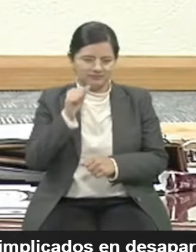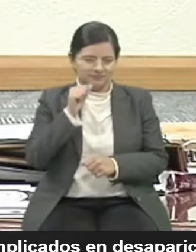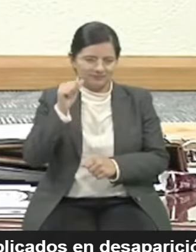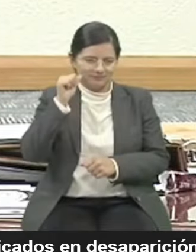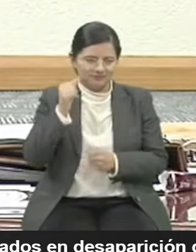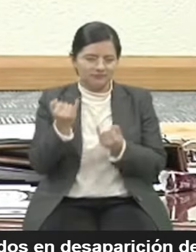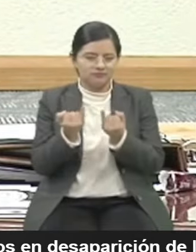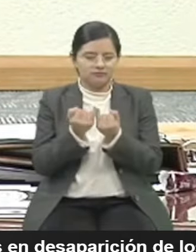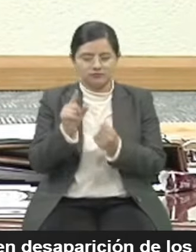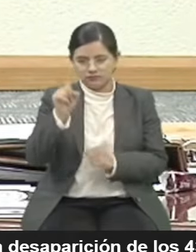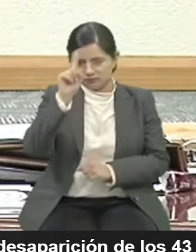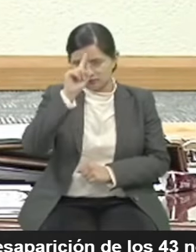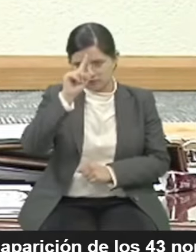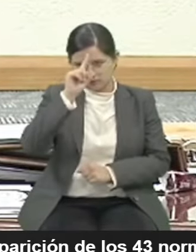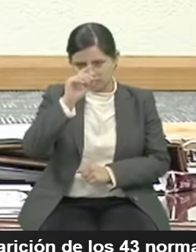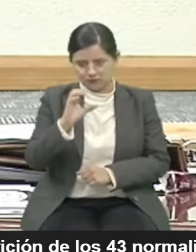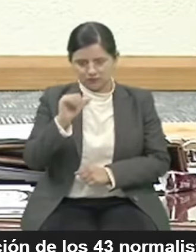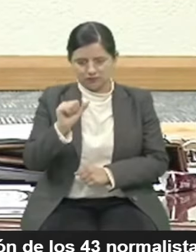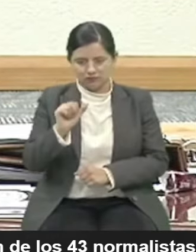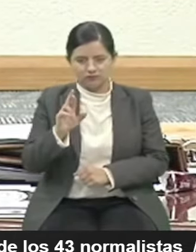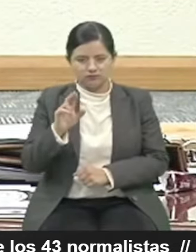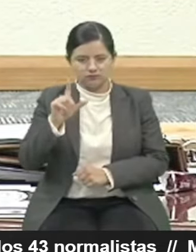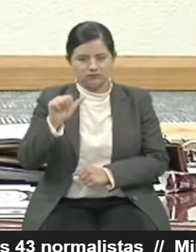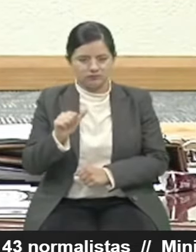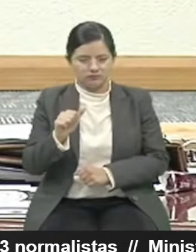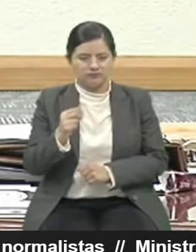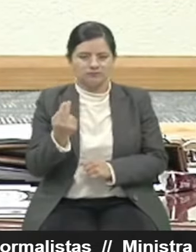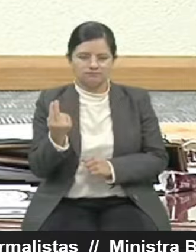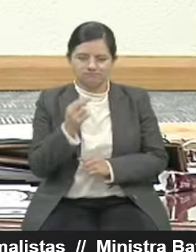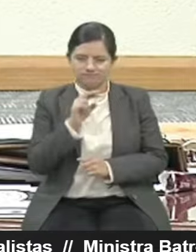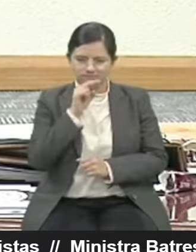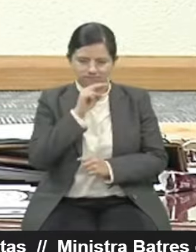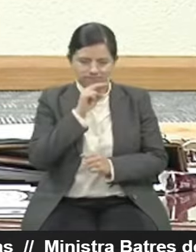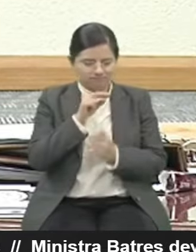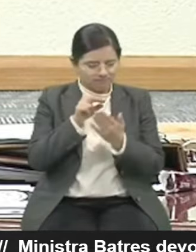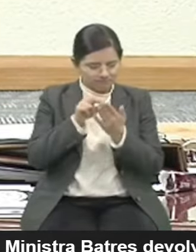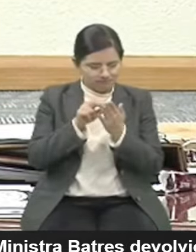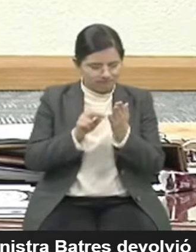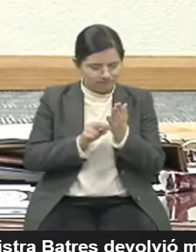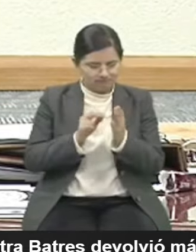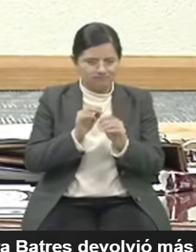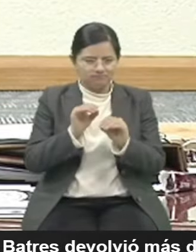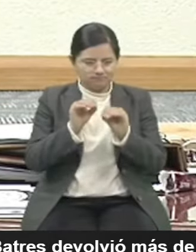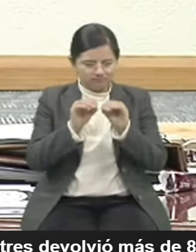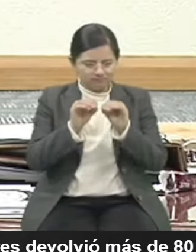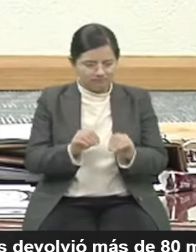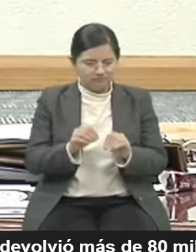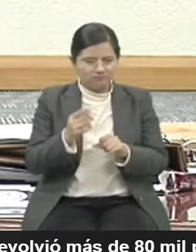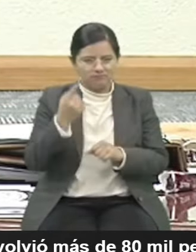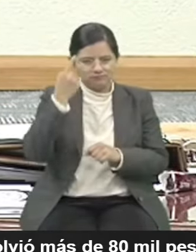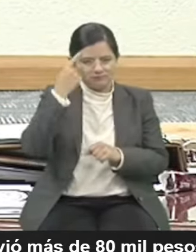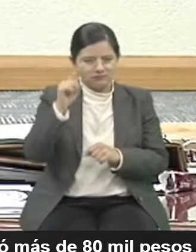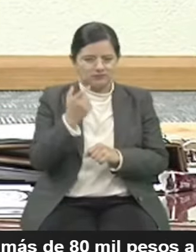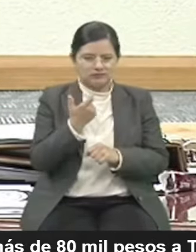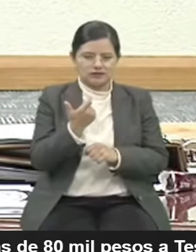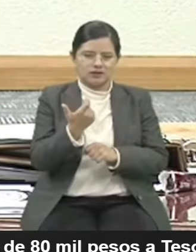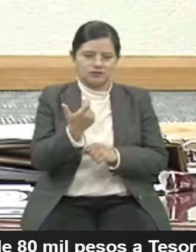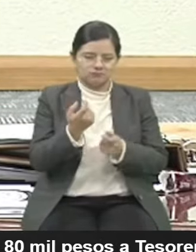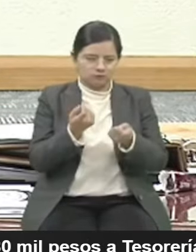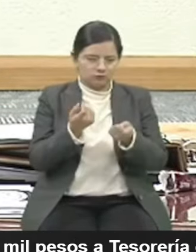consejera Carla eh la necesidad de unos lineamientos inmediatos que nos permitan el control